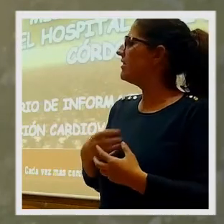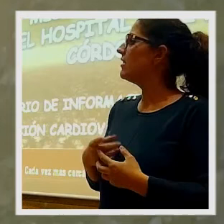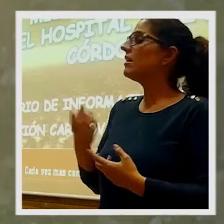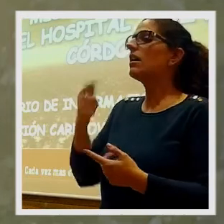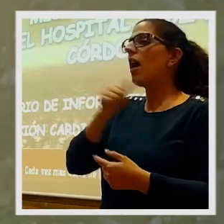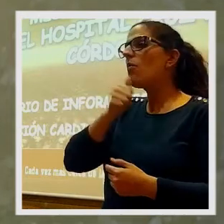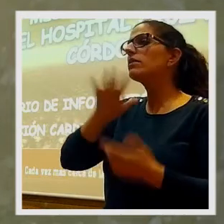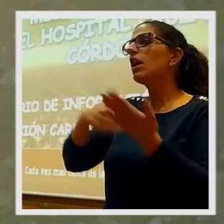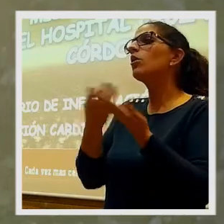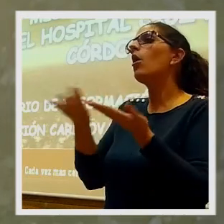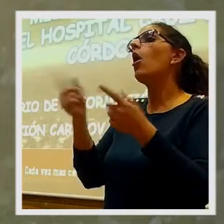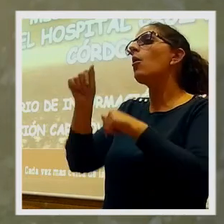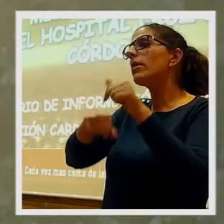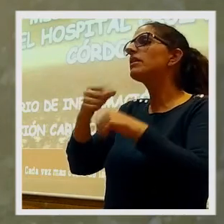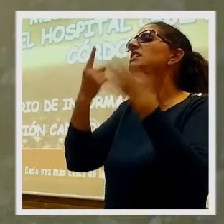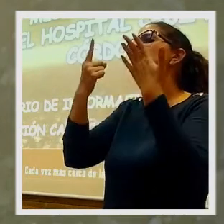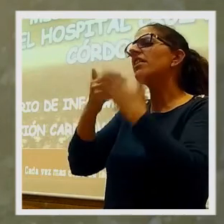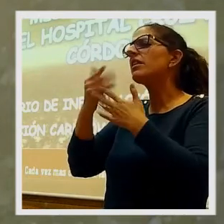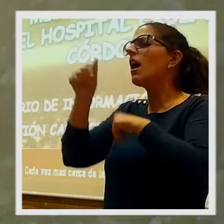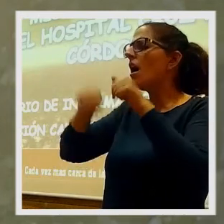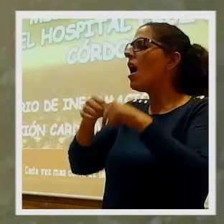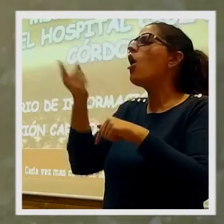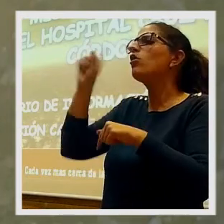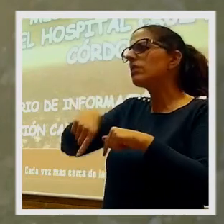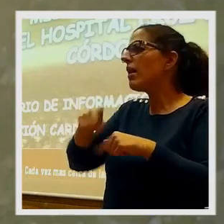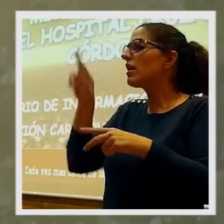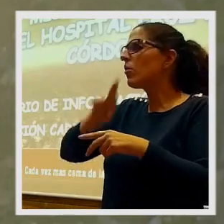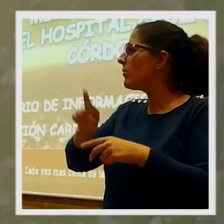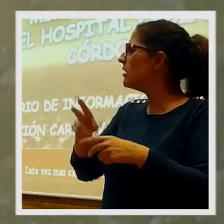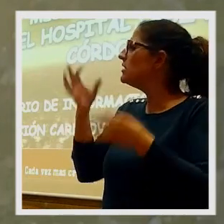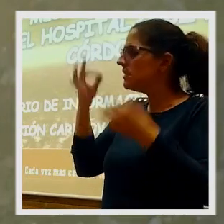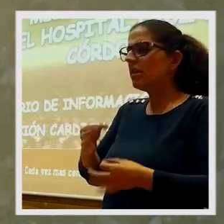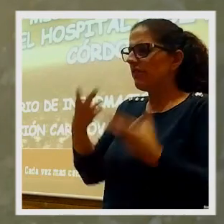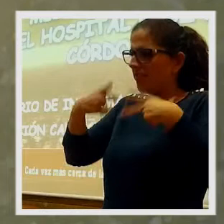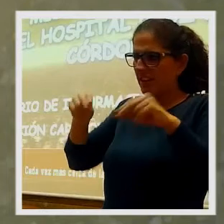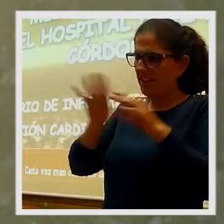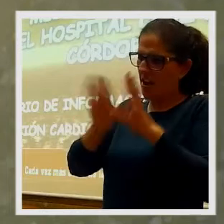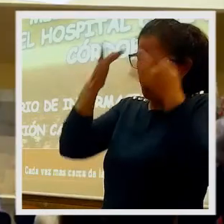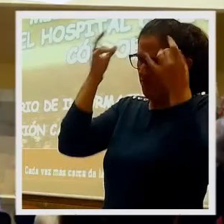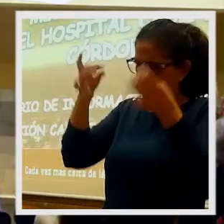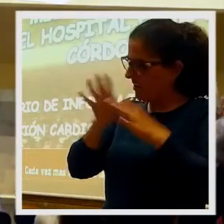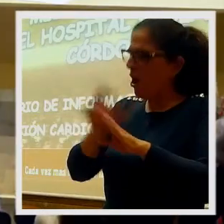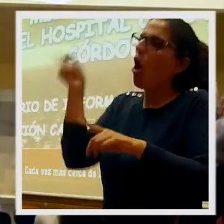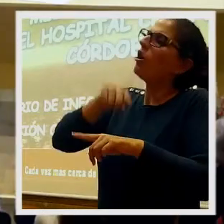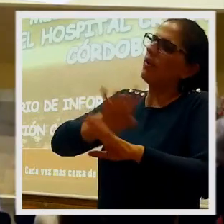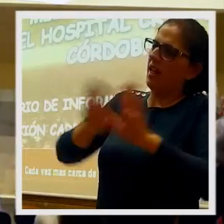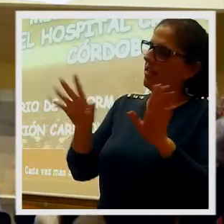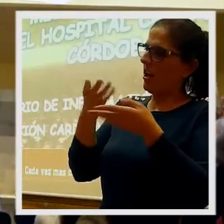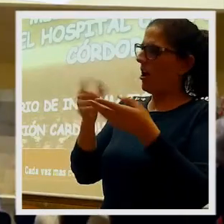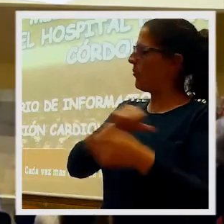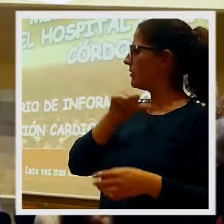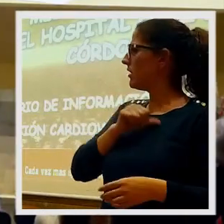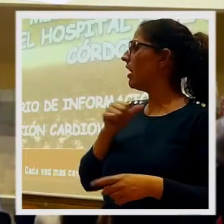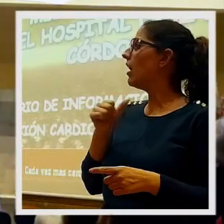bien, 6 días más hospitalizado y a casa, esta vez a recuperarse, esta vez sí ya fue todo bien. Por último,